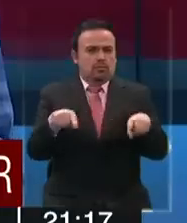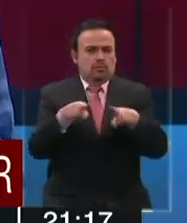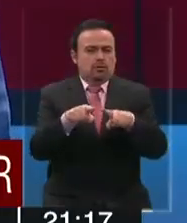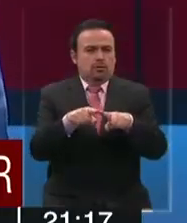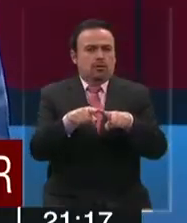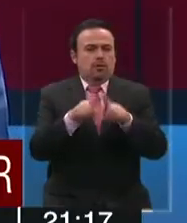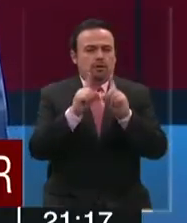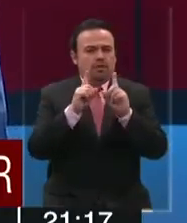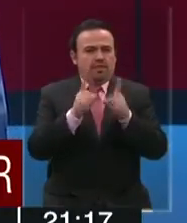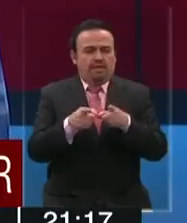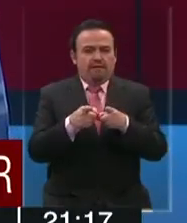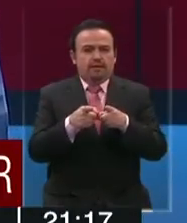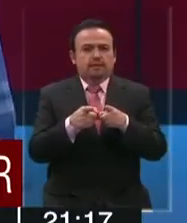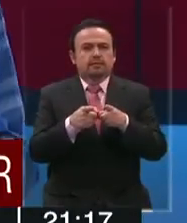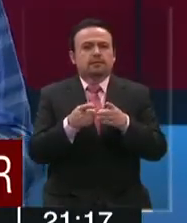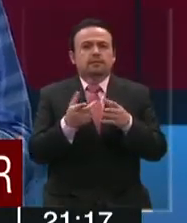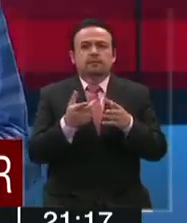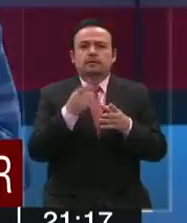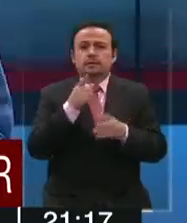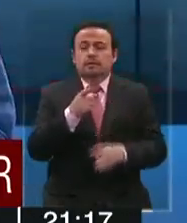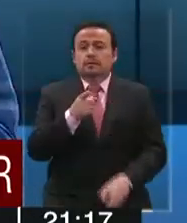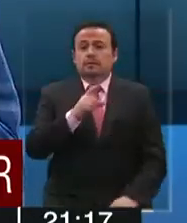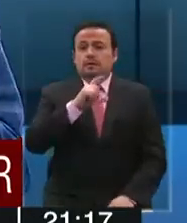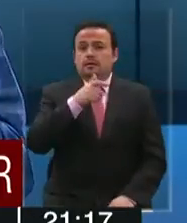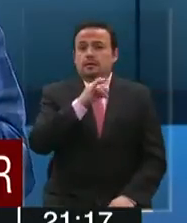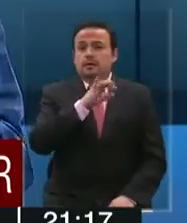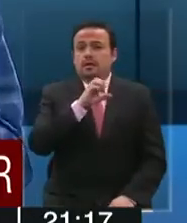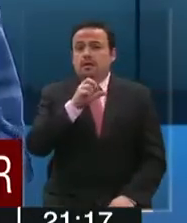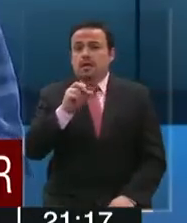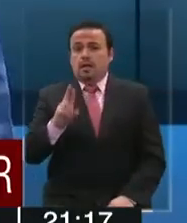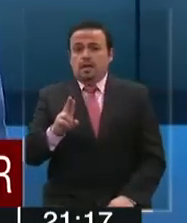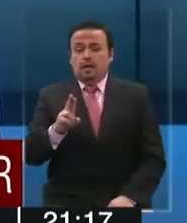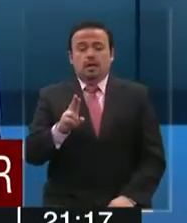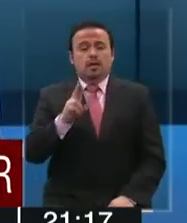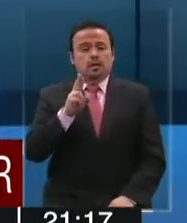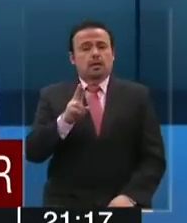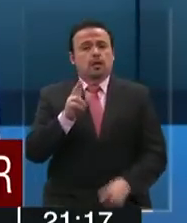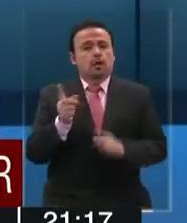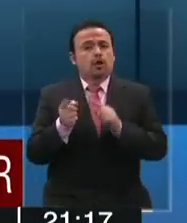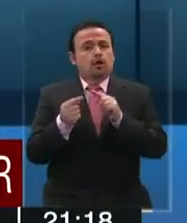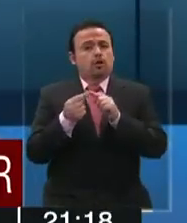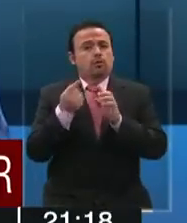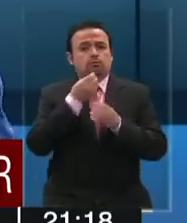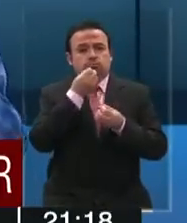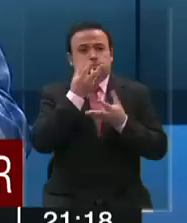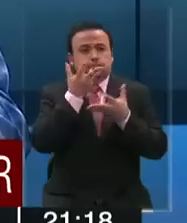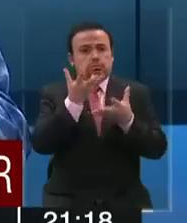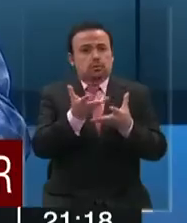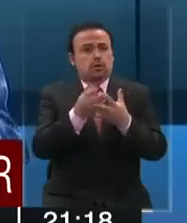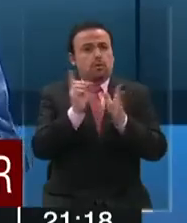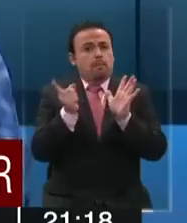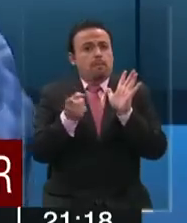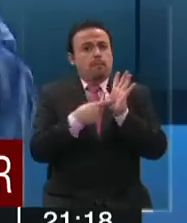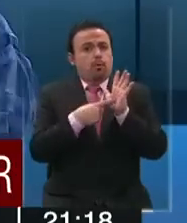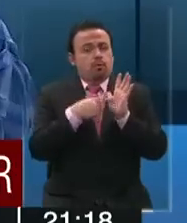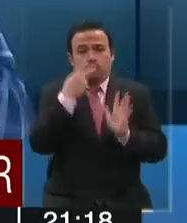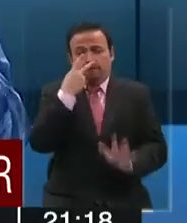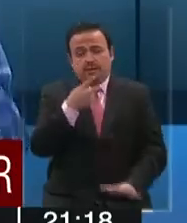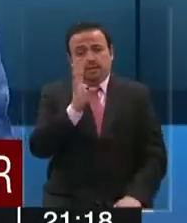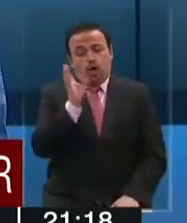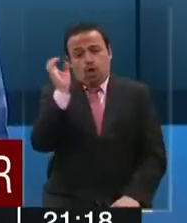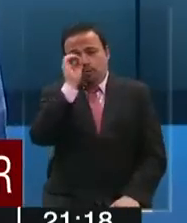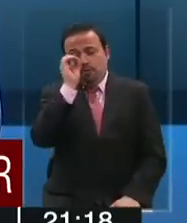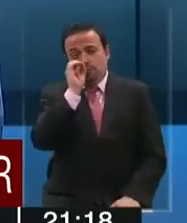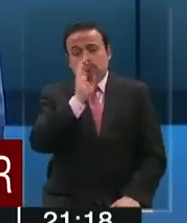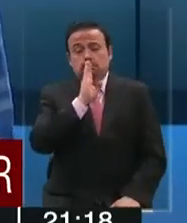establecido que Alejandro guill no terceriza sus opiniones ni sus puntos de vista